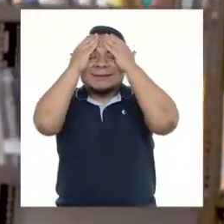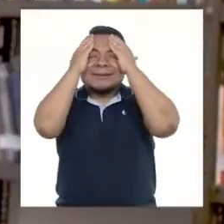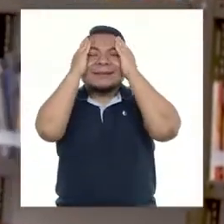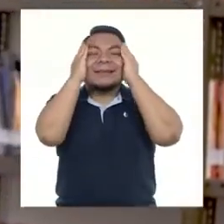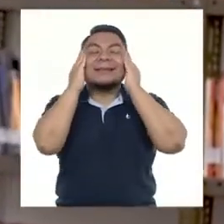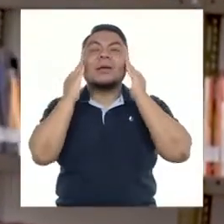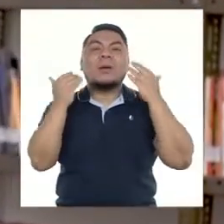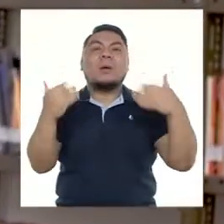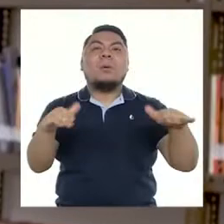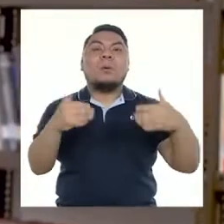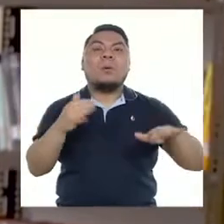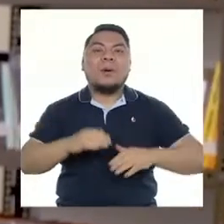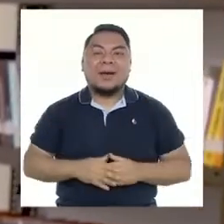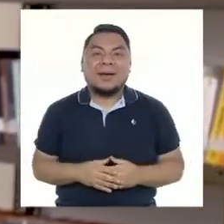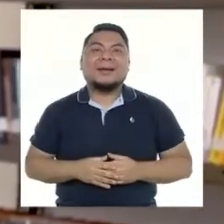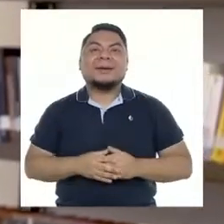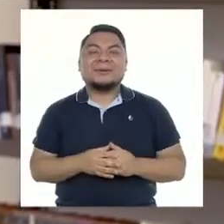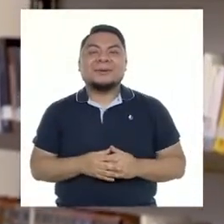¡Wow!